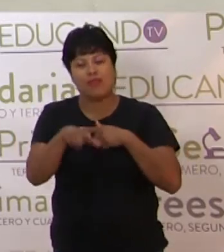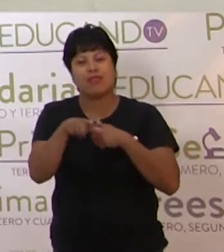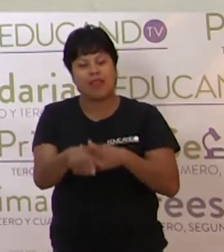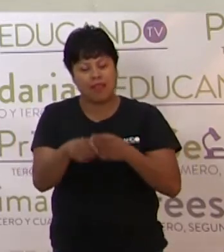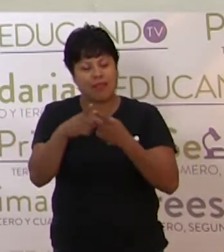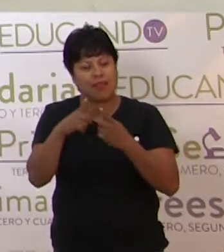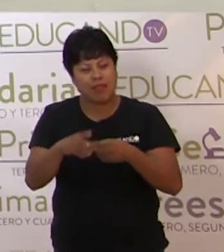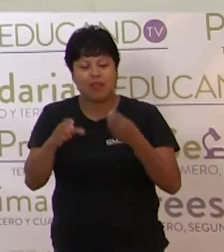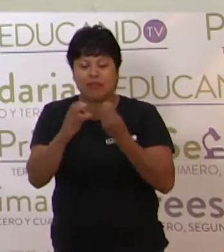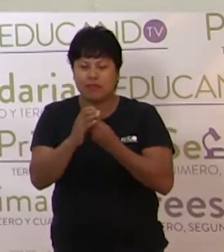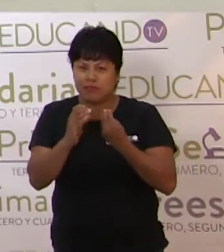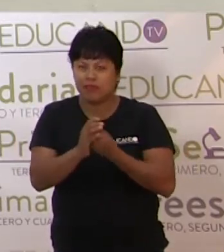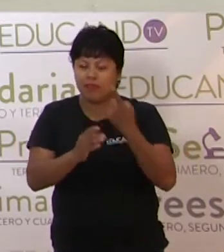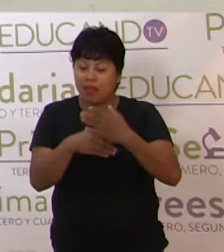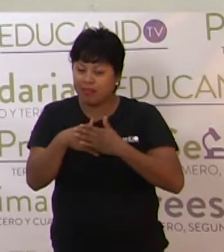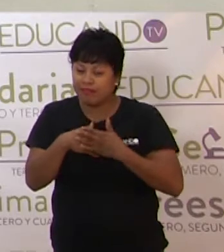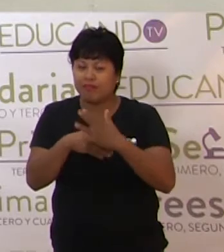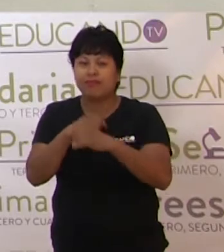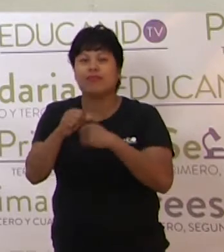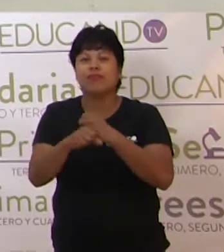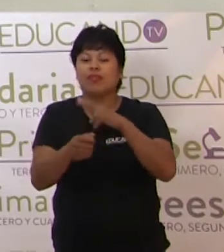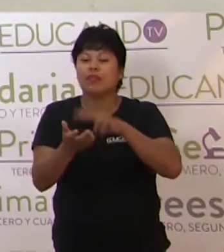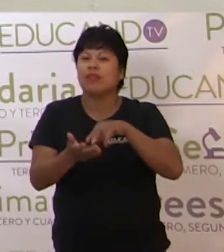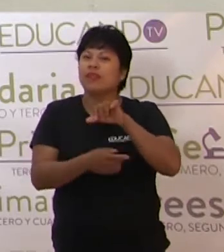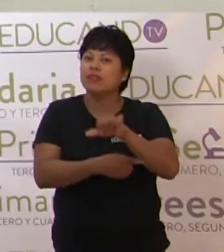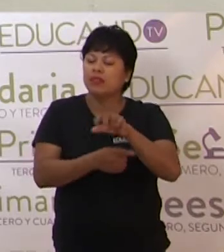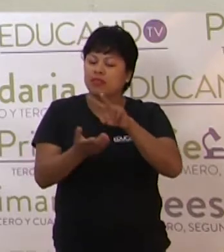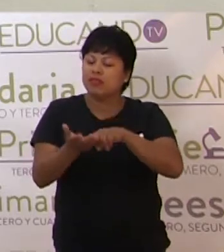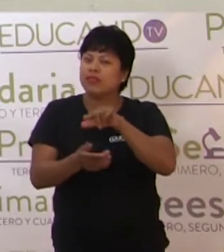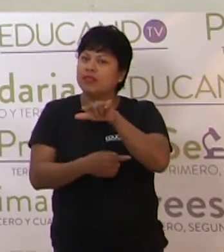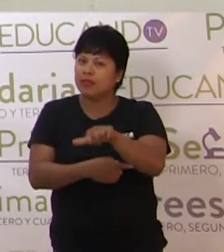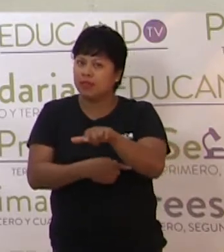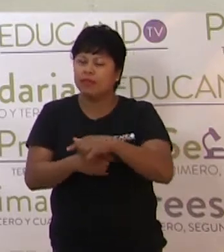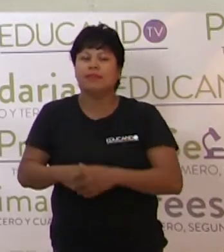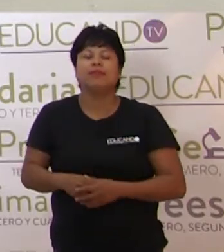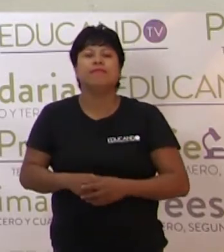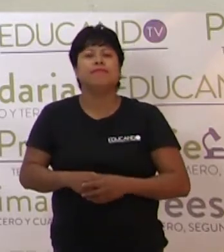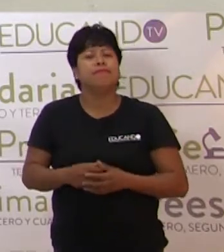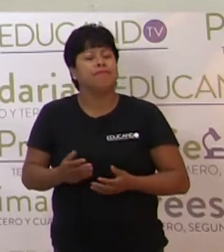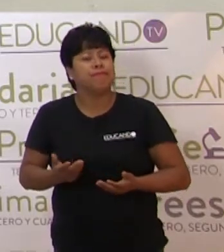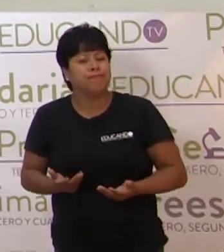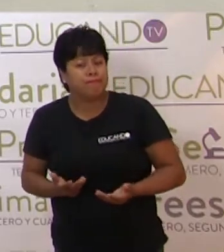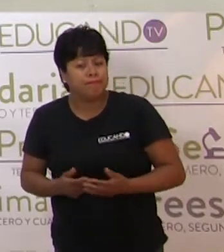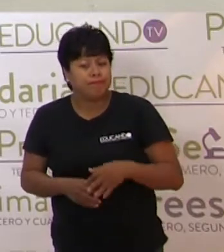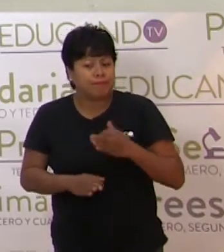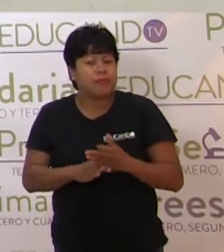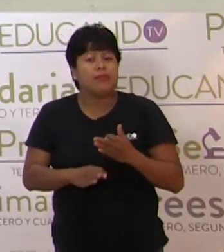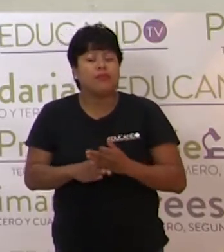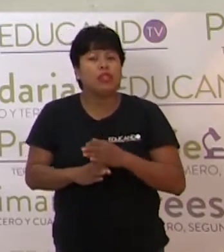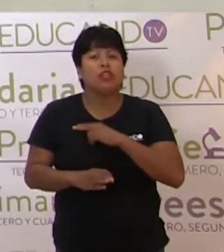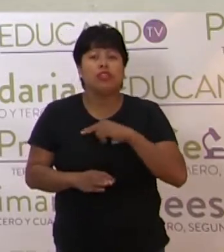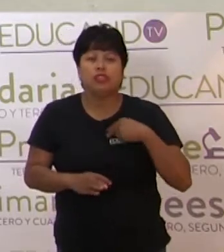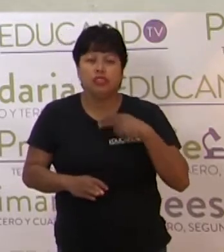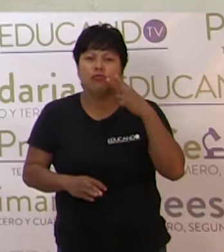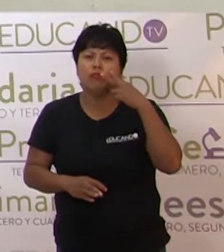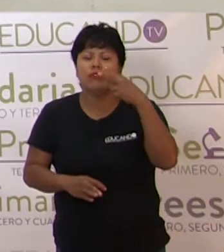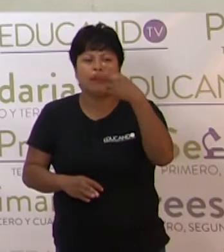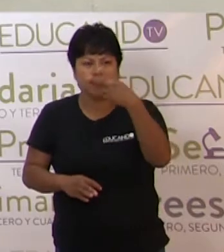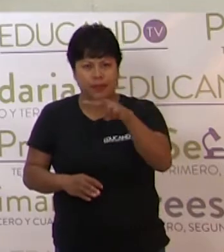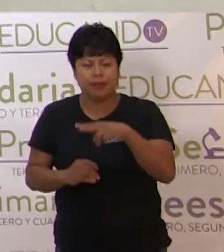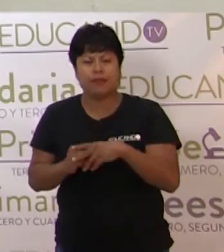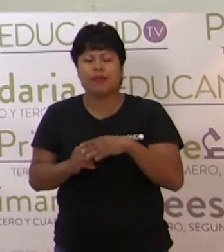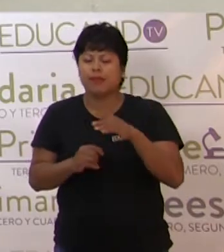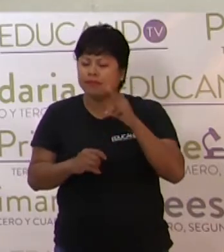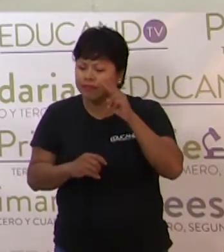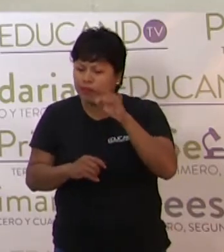contenido programático para el ciclo escolar 2016-2017 en el día de hoy vamos a ver vamos a